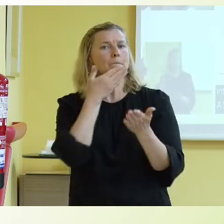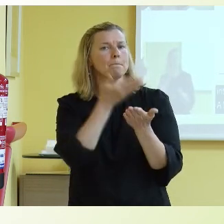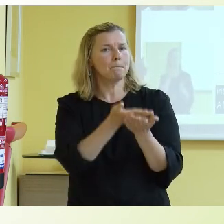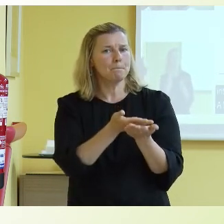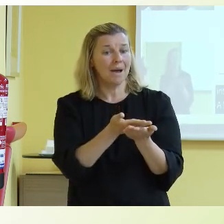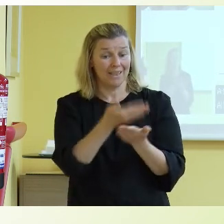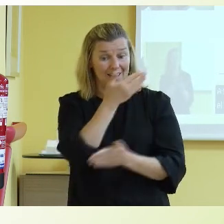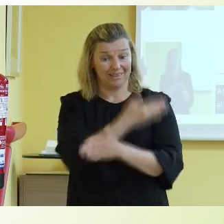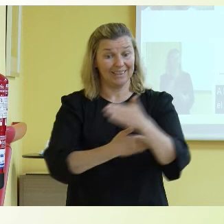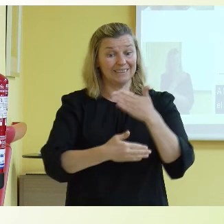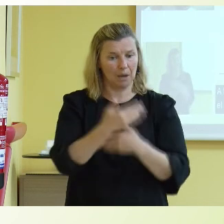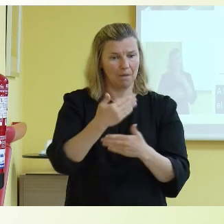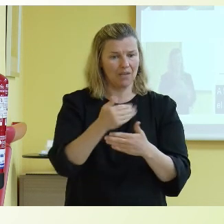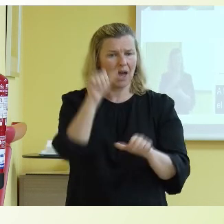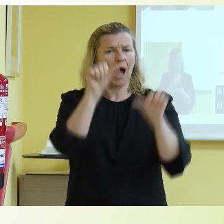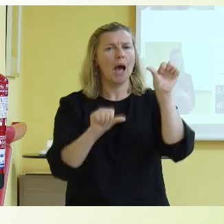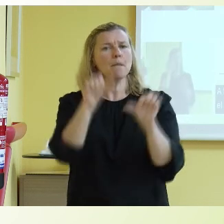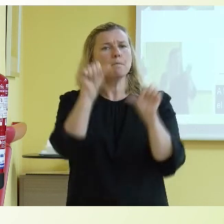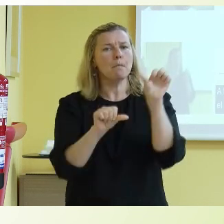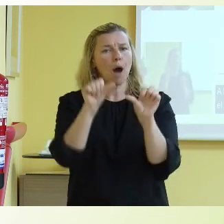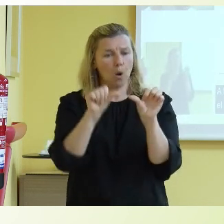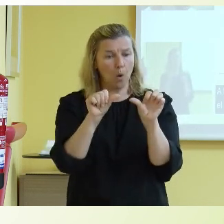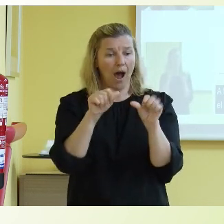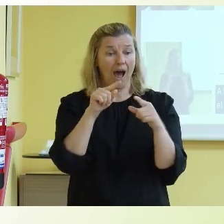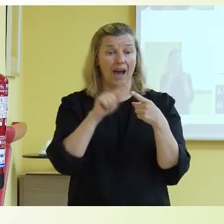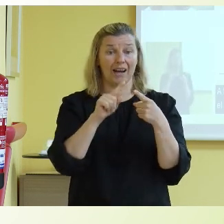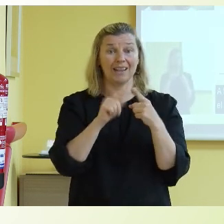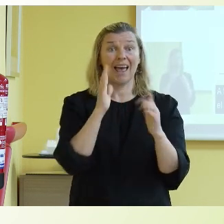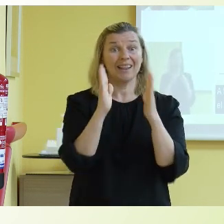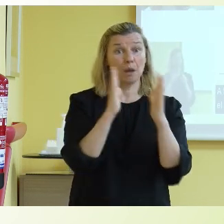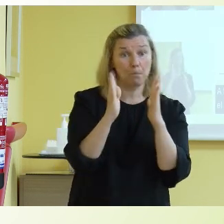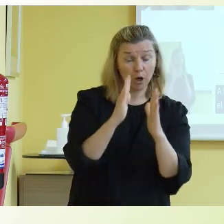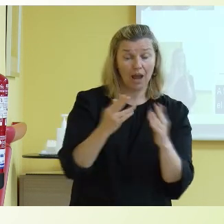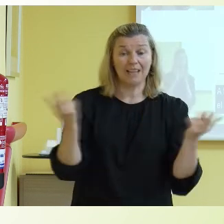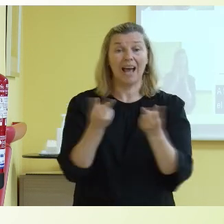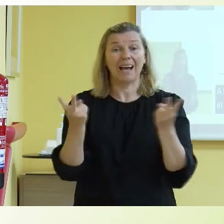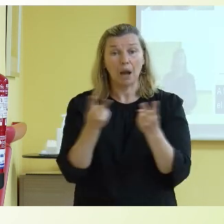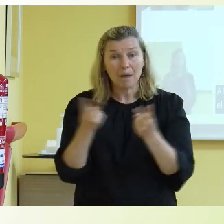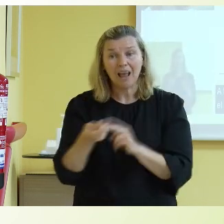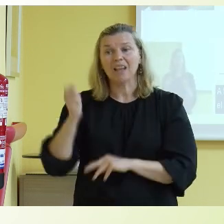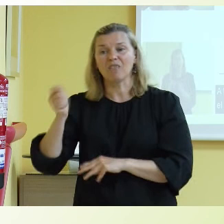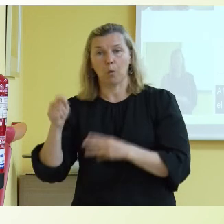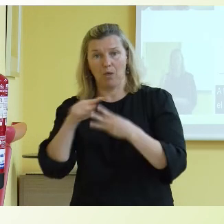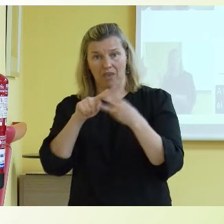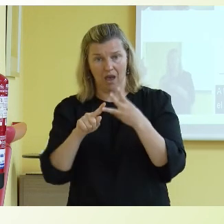la discapacidad basándose en la temporalidad de la limitación, en su gravedad y su frecuencia en la población.